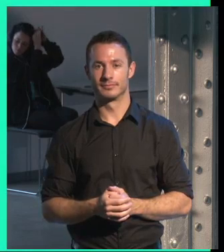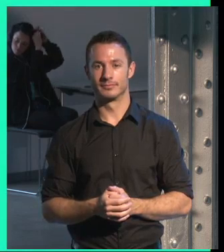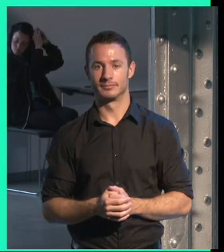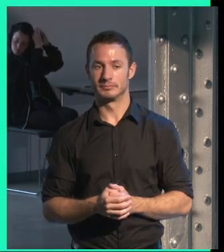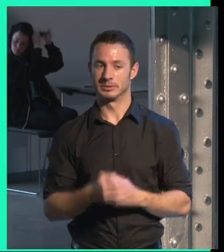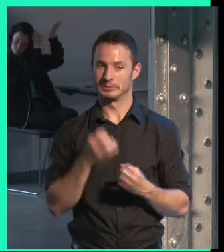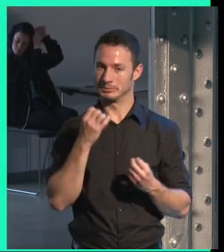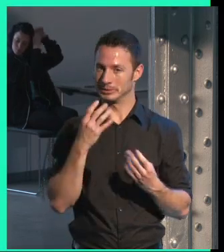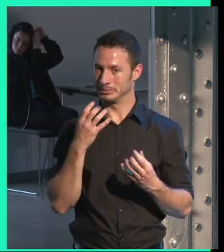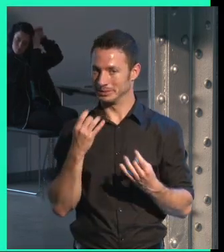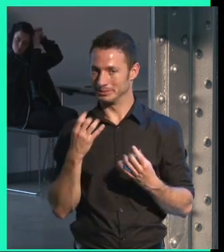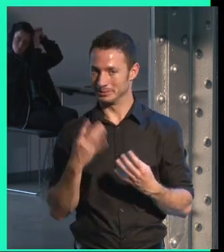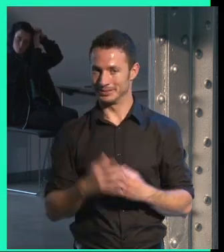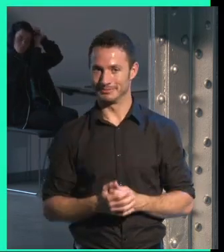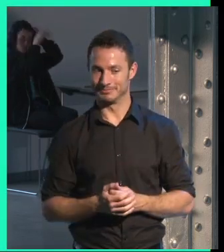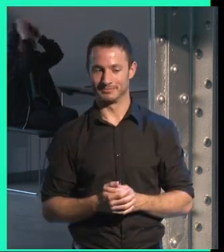Vamos bien por aquí.